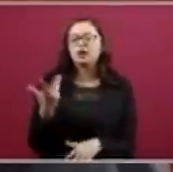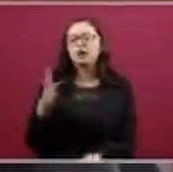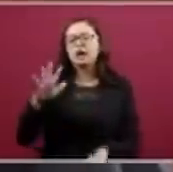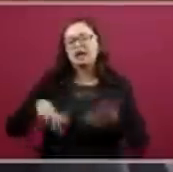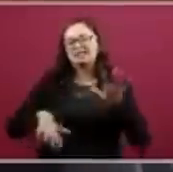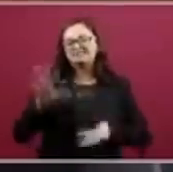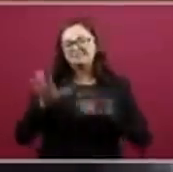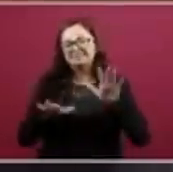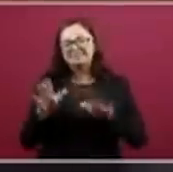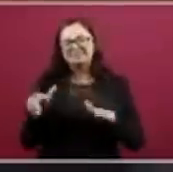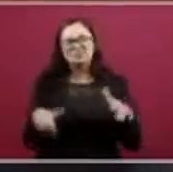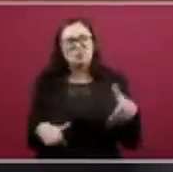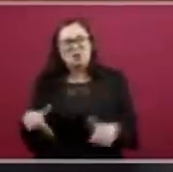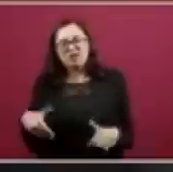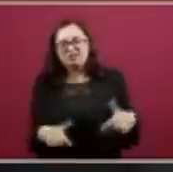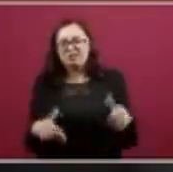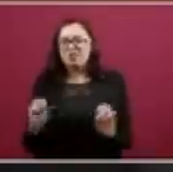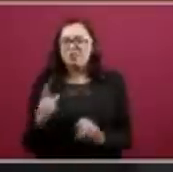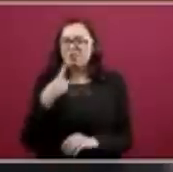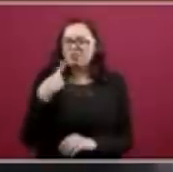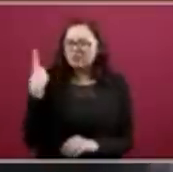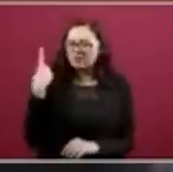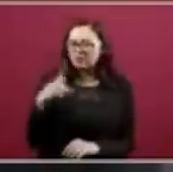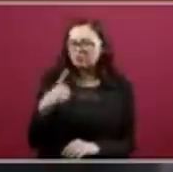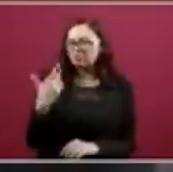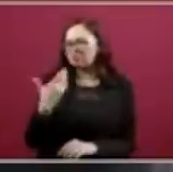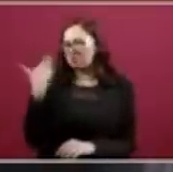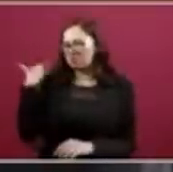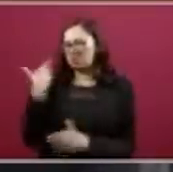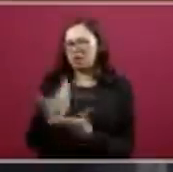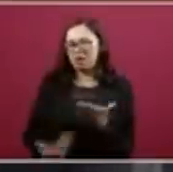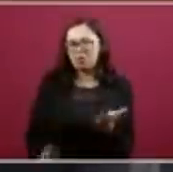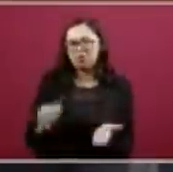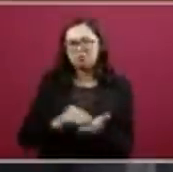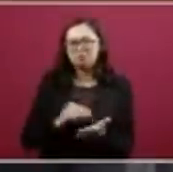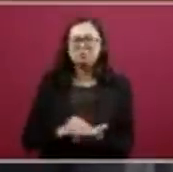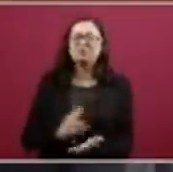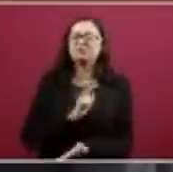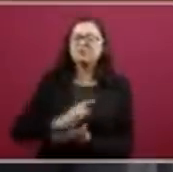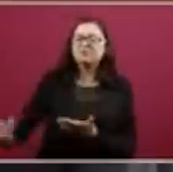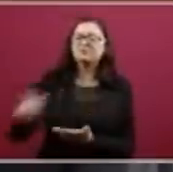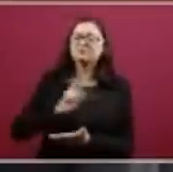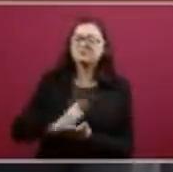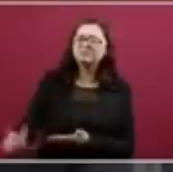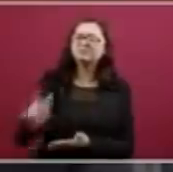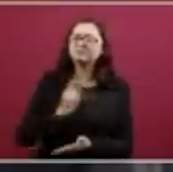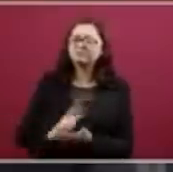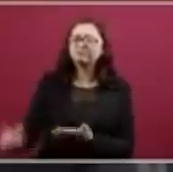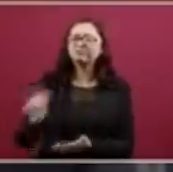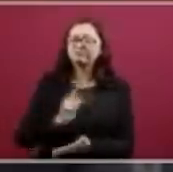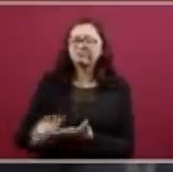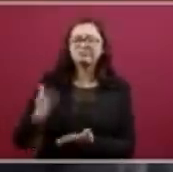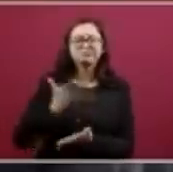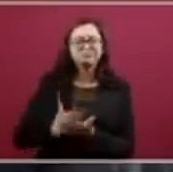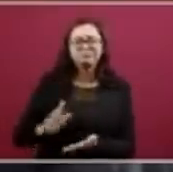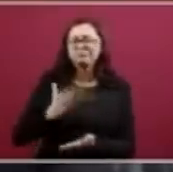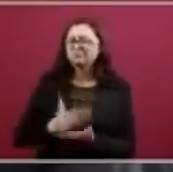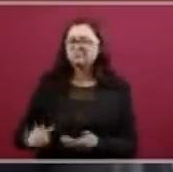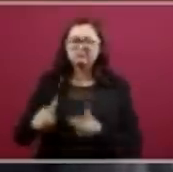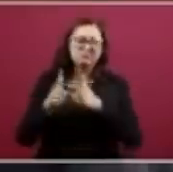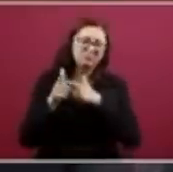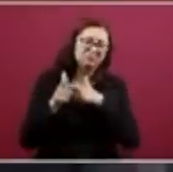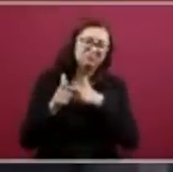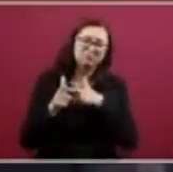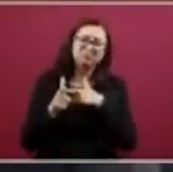era y sigue siendo de que pagan y pagan y pagan y no dejan de pagar.